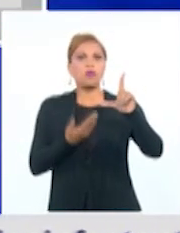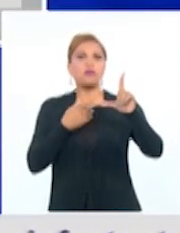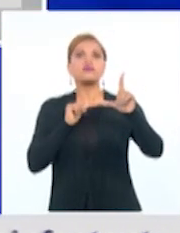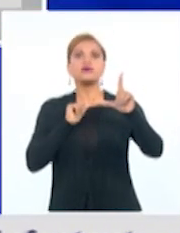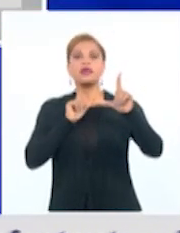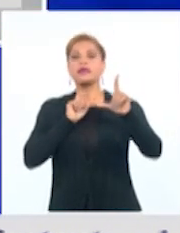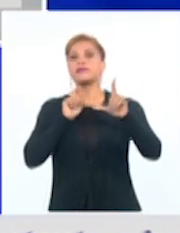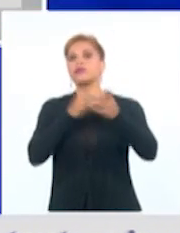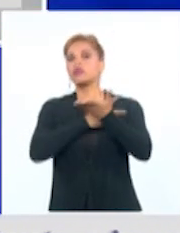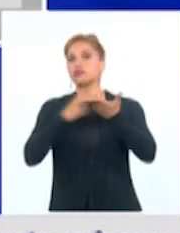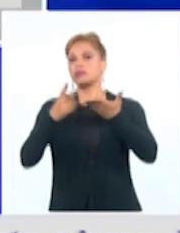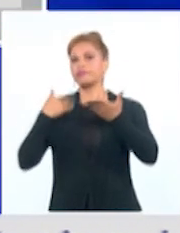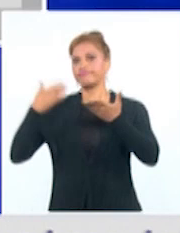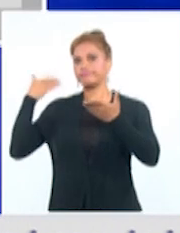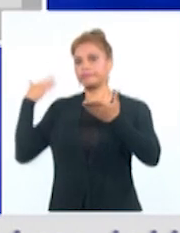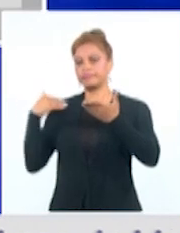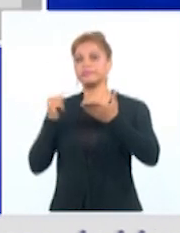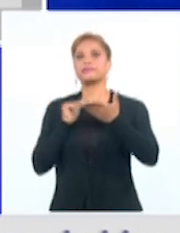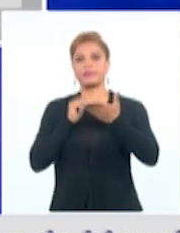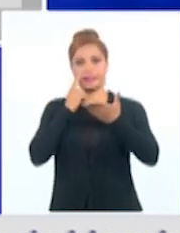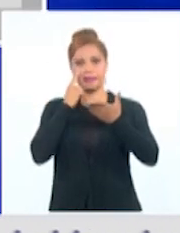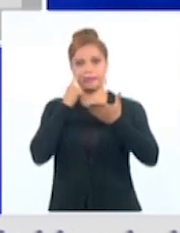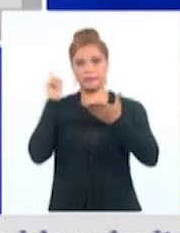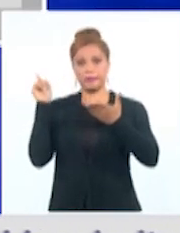últimos 15 días. Ahí lo tiene.